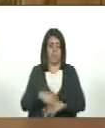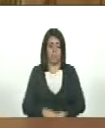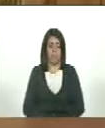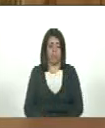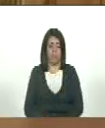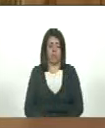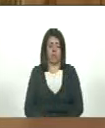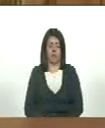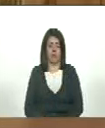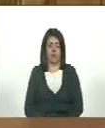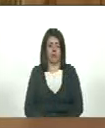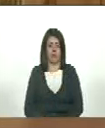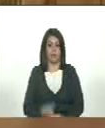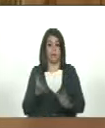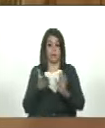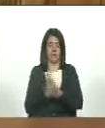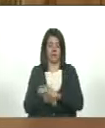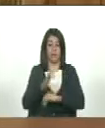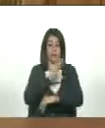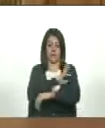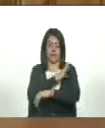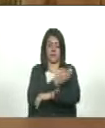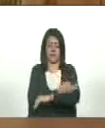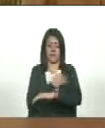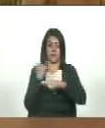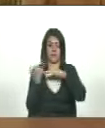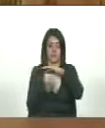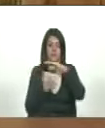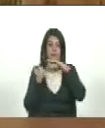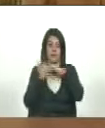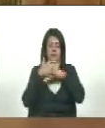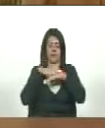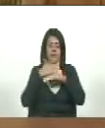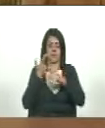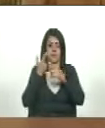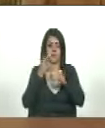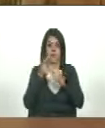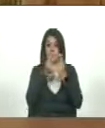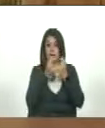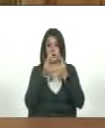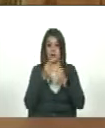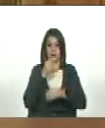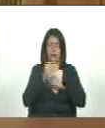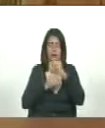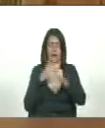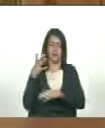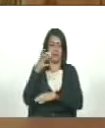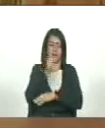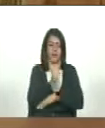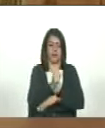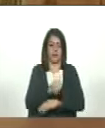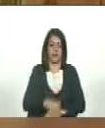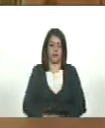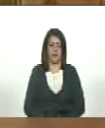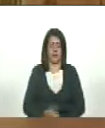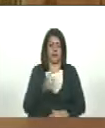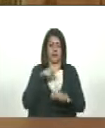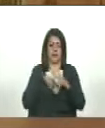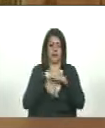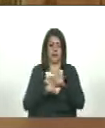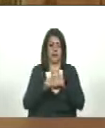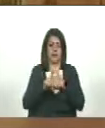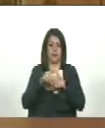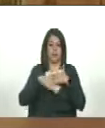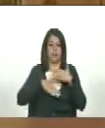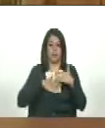de refuerzo de la institución financiera, vaya logrando, dentro de